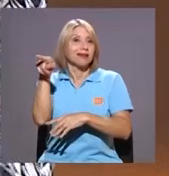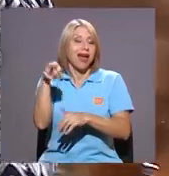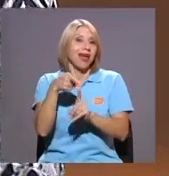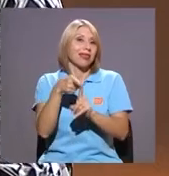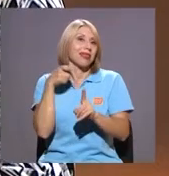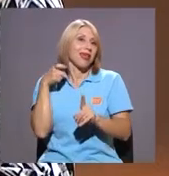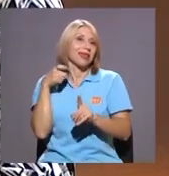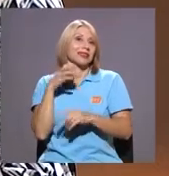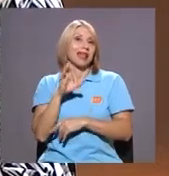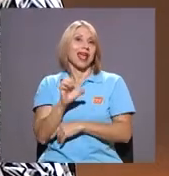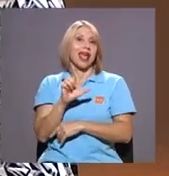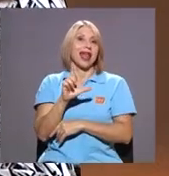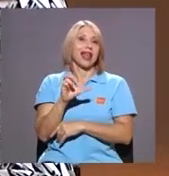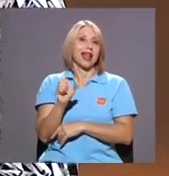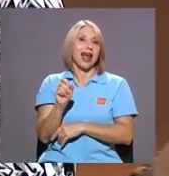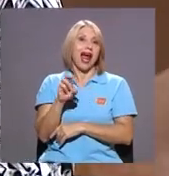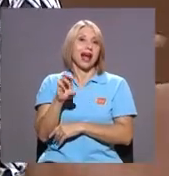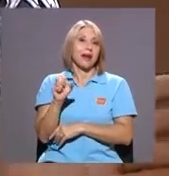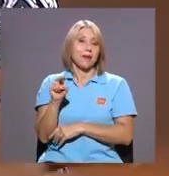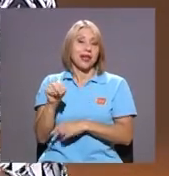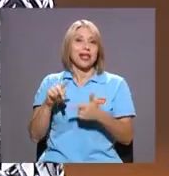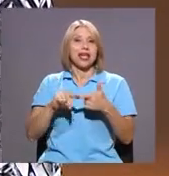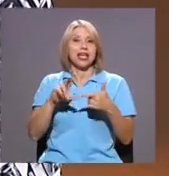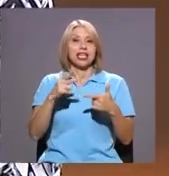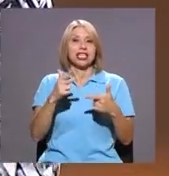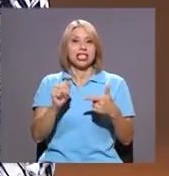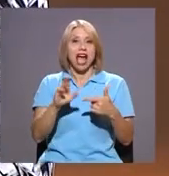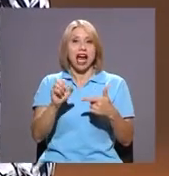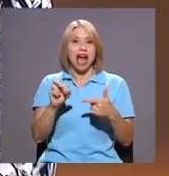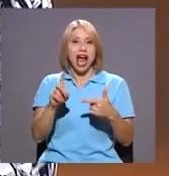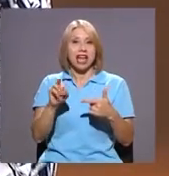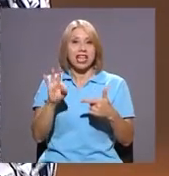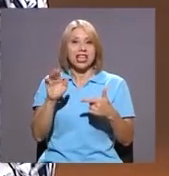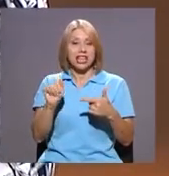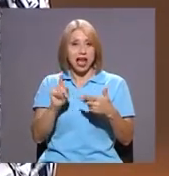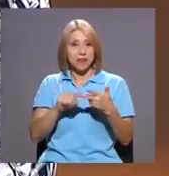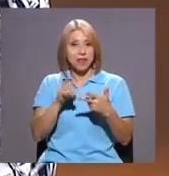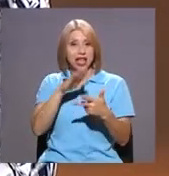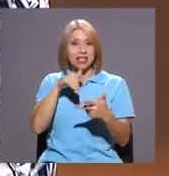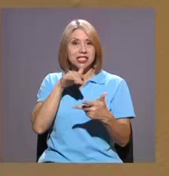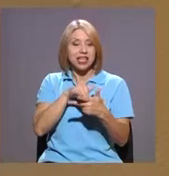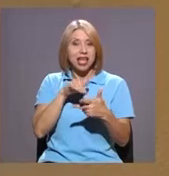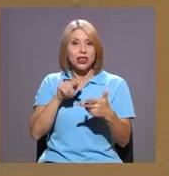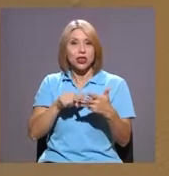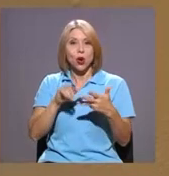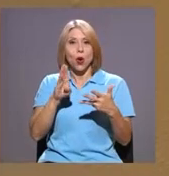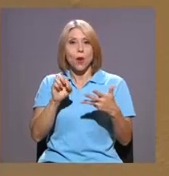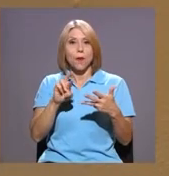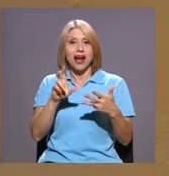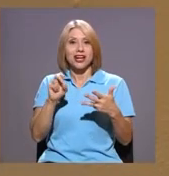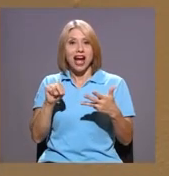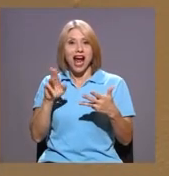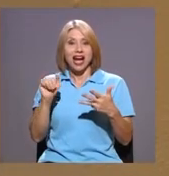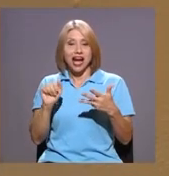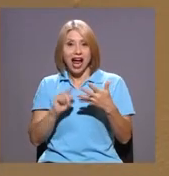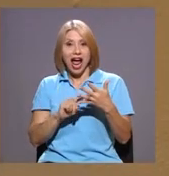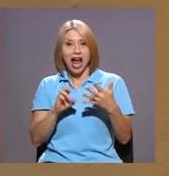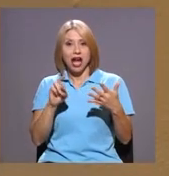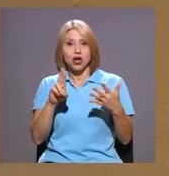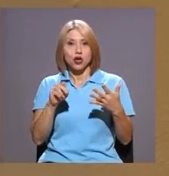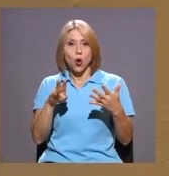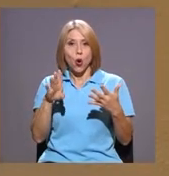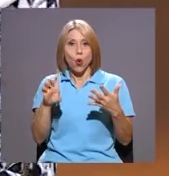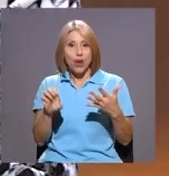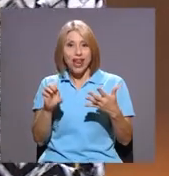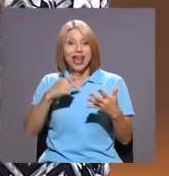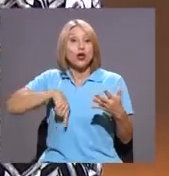desde el Carmen, Chacarita, el centro, estuvimos por la parte de Barranca, el Roble, estuvimos haciendo